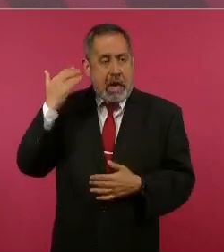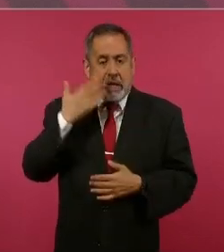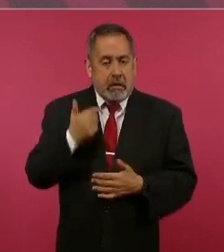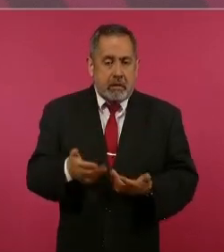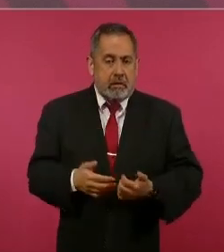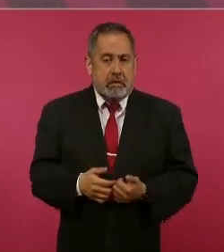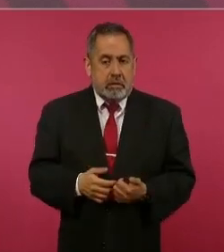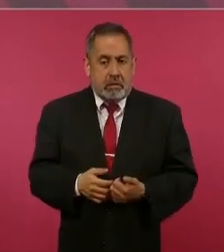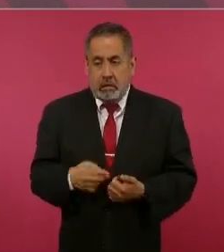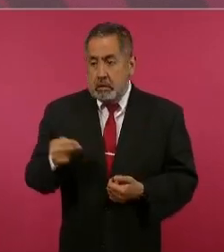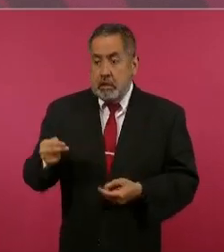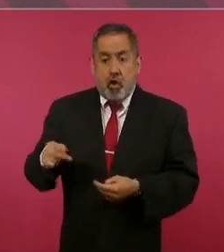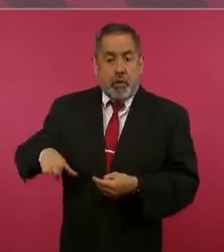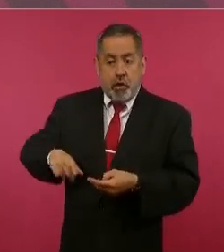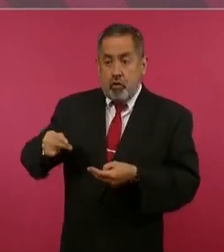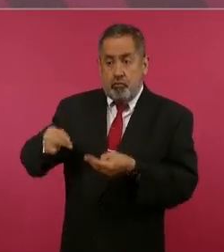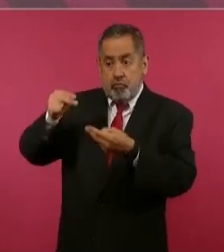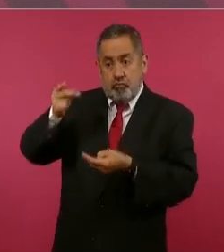y la inversión pública